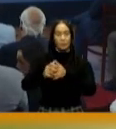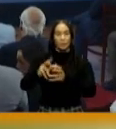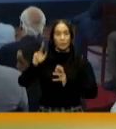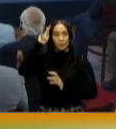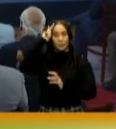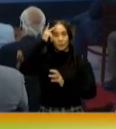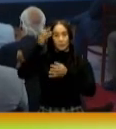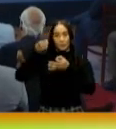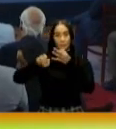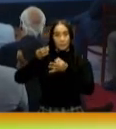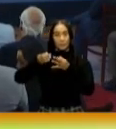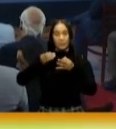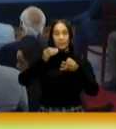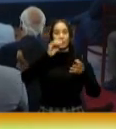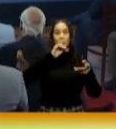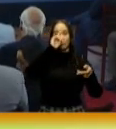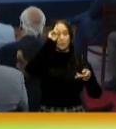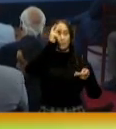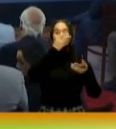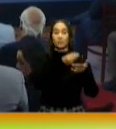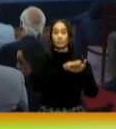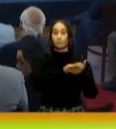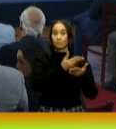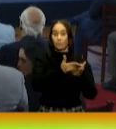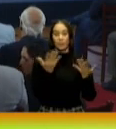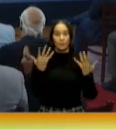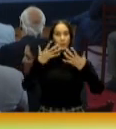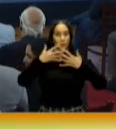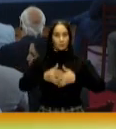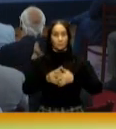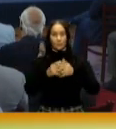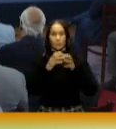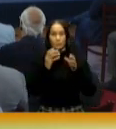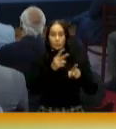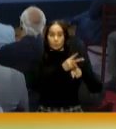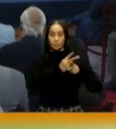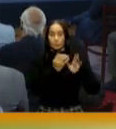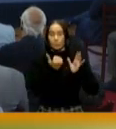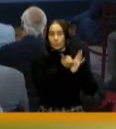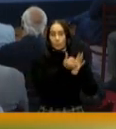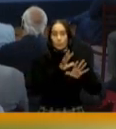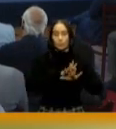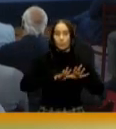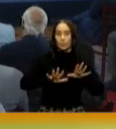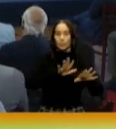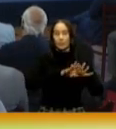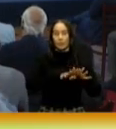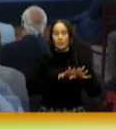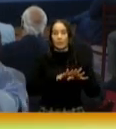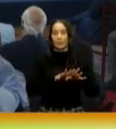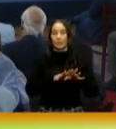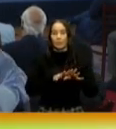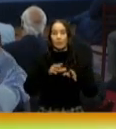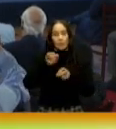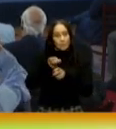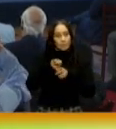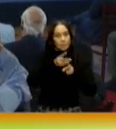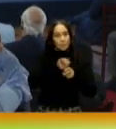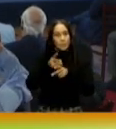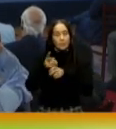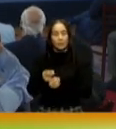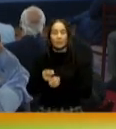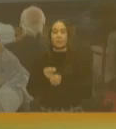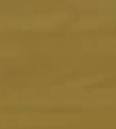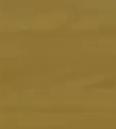posible en este tiempo usted va a un supermercado el más barato que vende y usted trae en dos fundas que años atrás tú te podías Comprar dos o tres